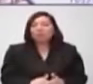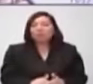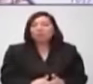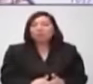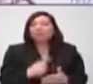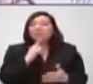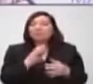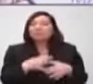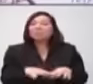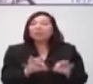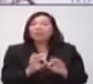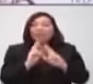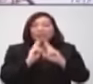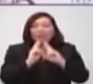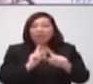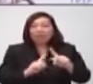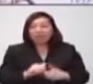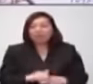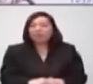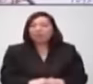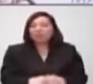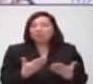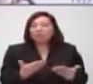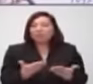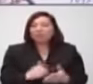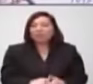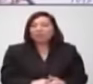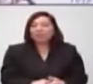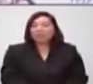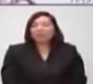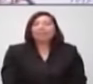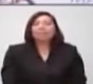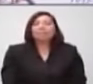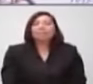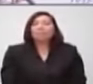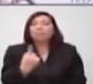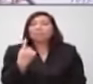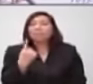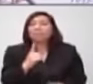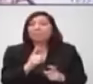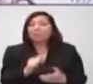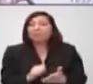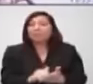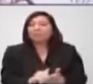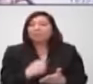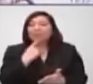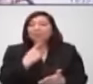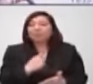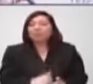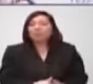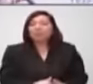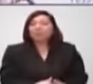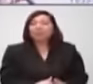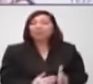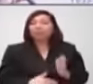sería importante que nos respondan algunas cosas los funcionarios, señor presidente. Una primera, por ejemplo, es que se ha señalado que